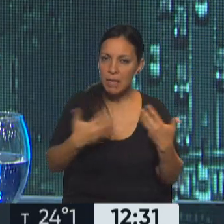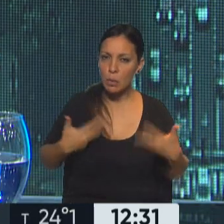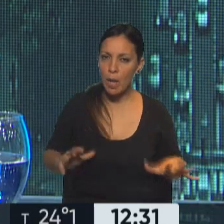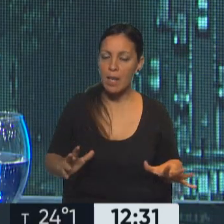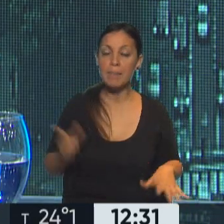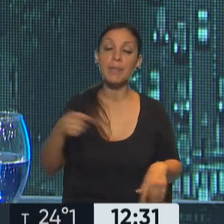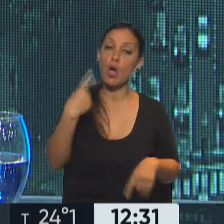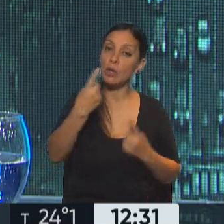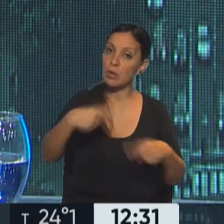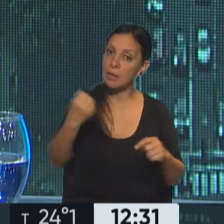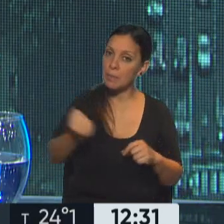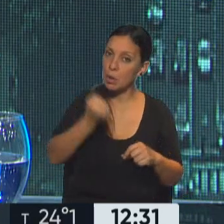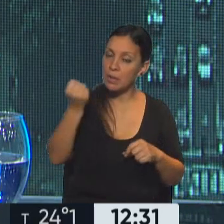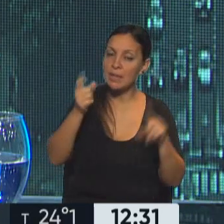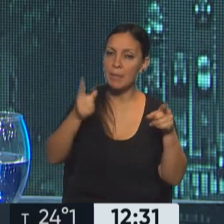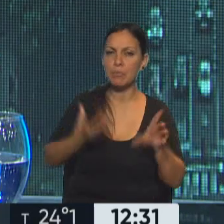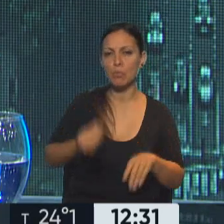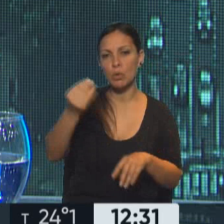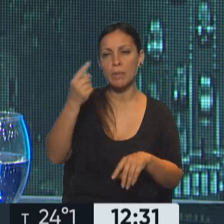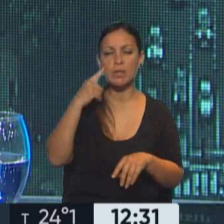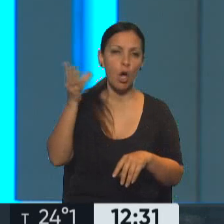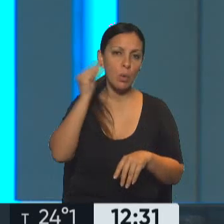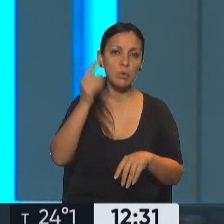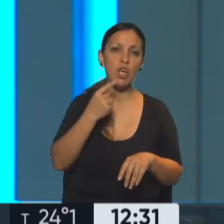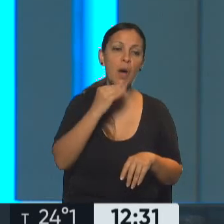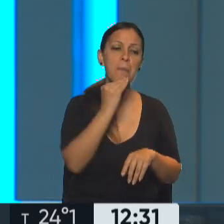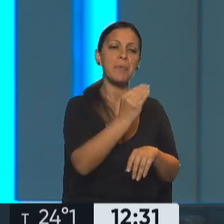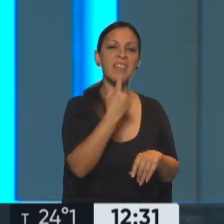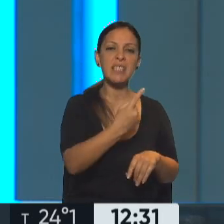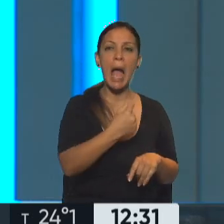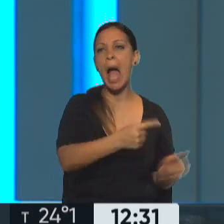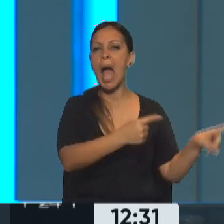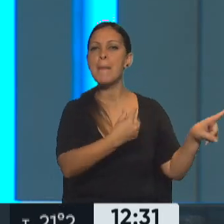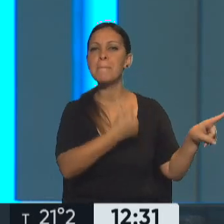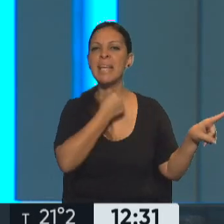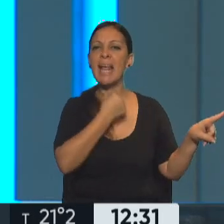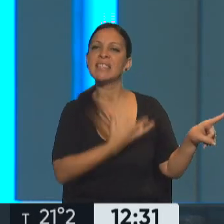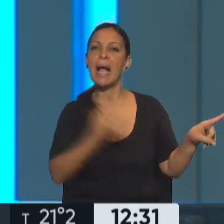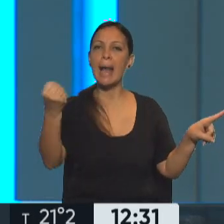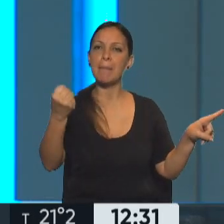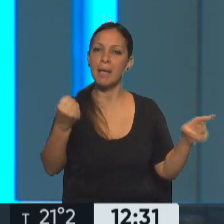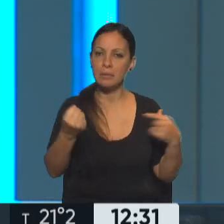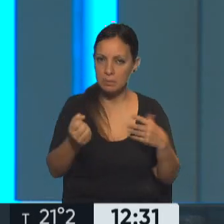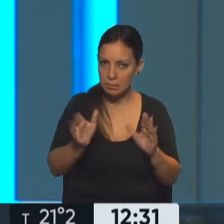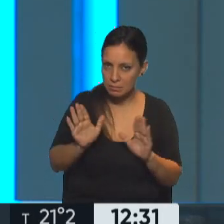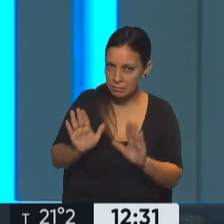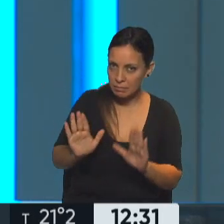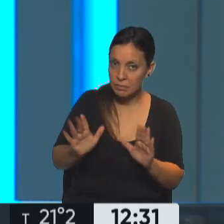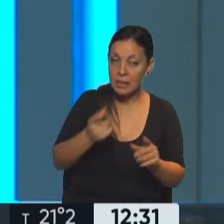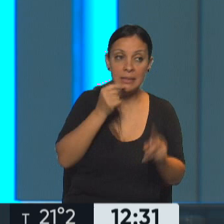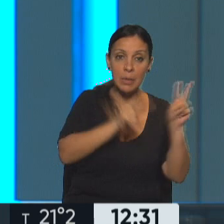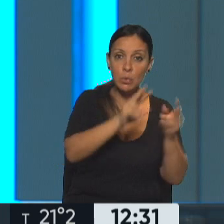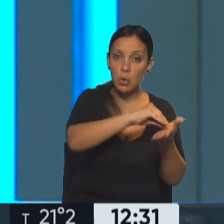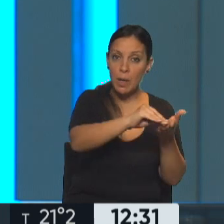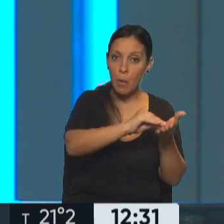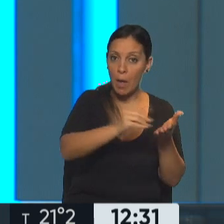parece que es interesante analizar, cuántas veces uno ha escuchado de me quiere sacar todo, buscó un abogado. Bueno, si buscó un abogado es porque evidentemente